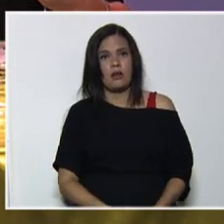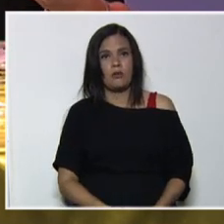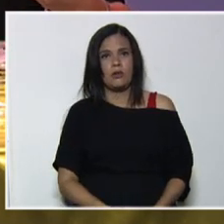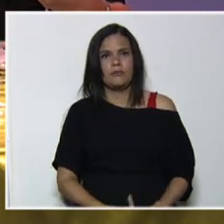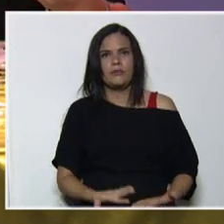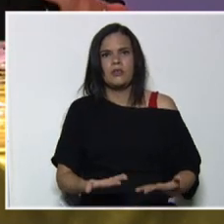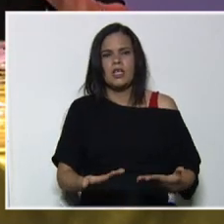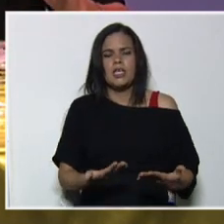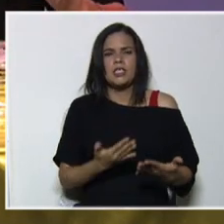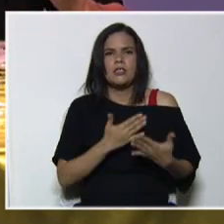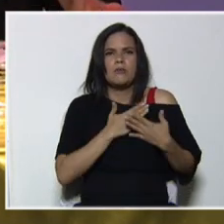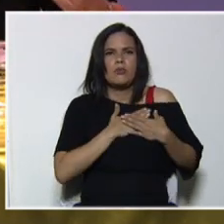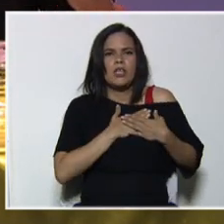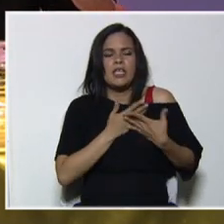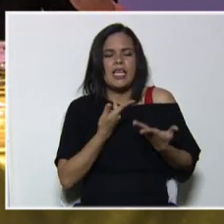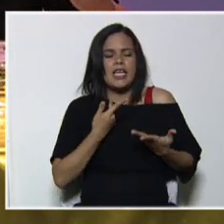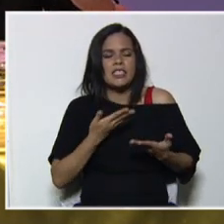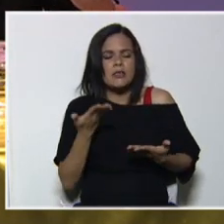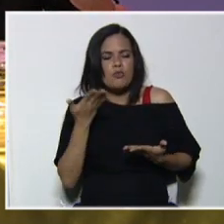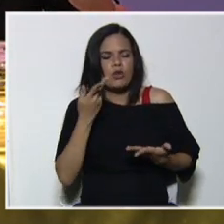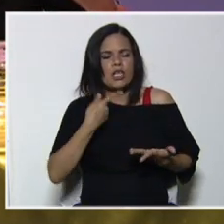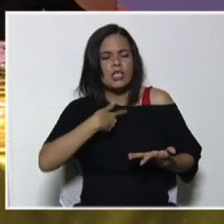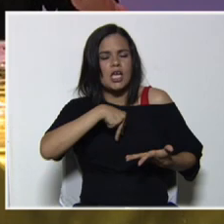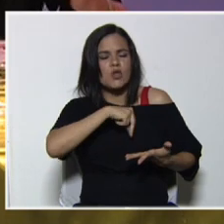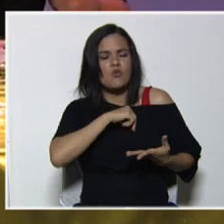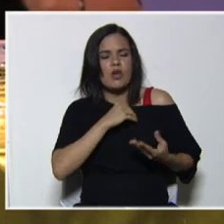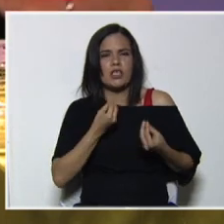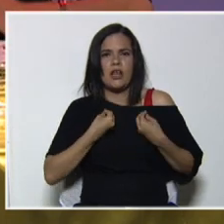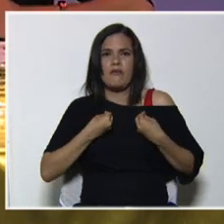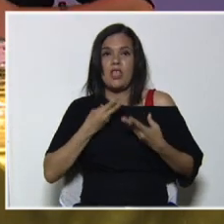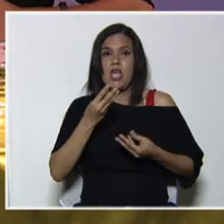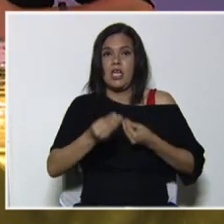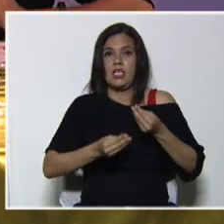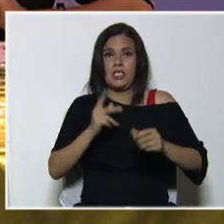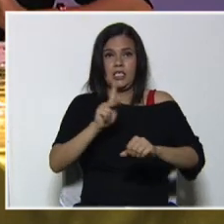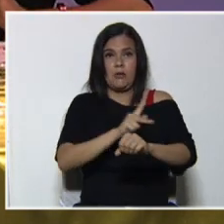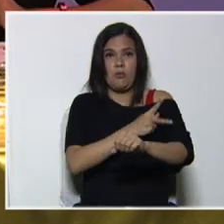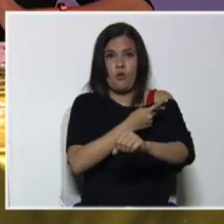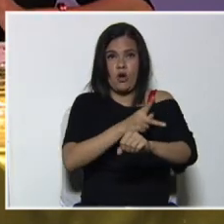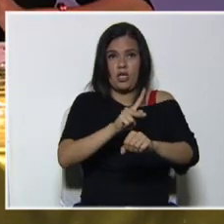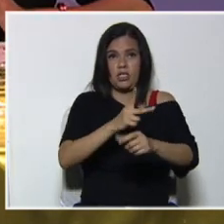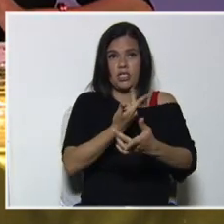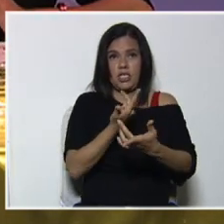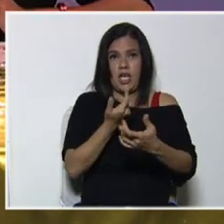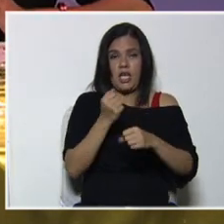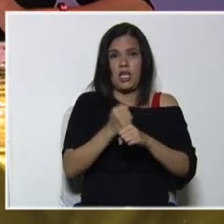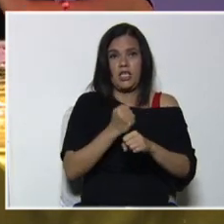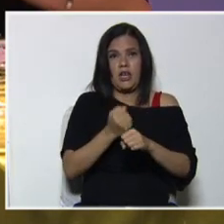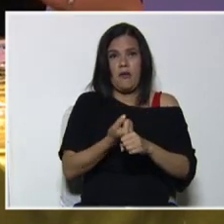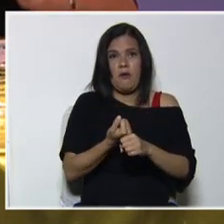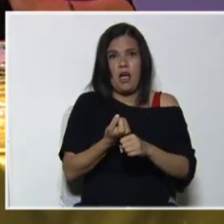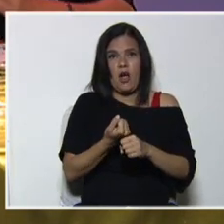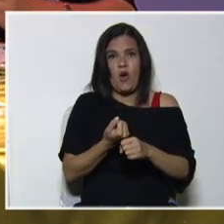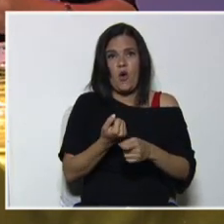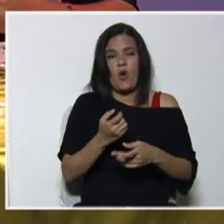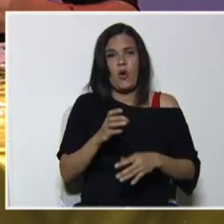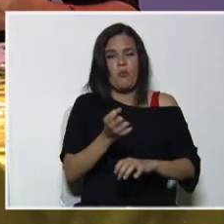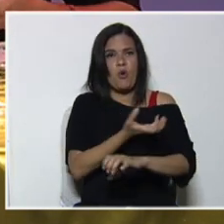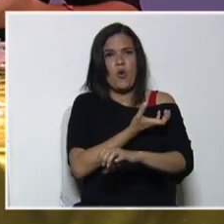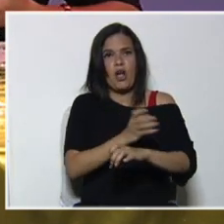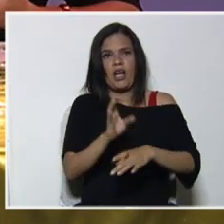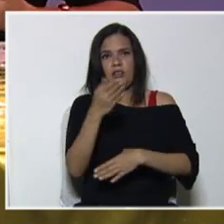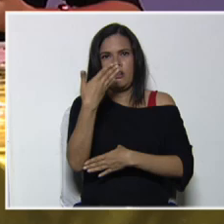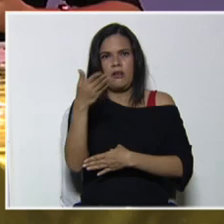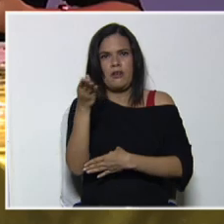parte indispensable en nuestras vidas y se hace poesía en nuestros cantos de trabajo, como los cantos de la bandera, que son